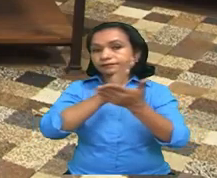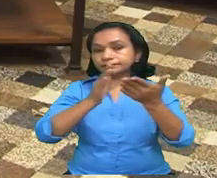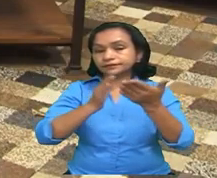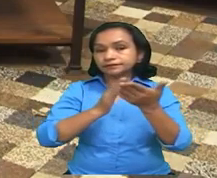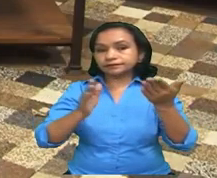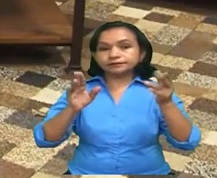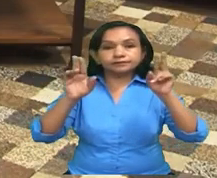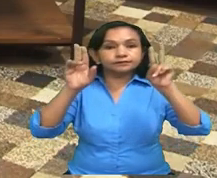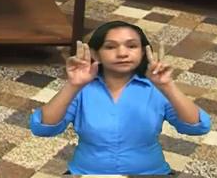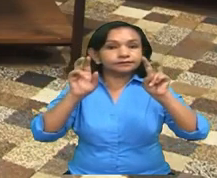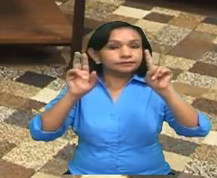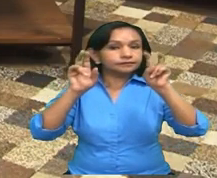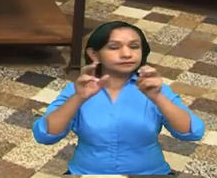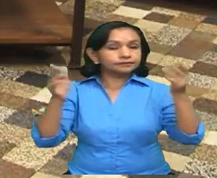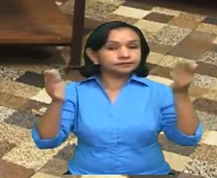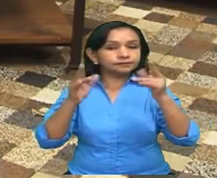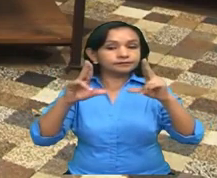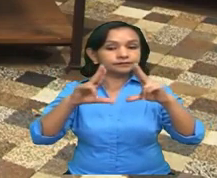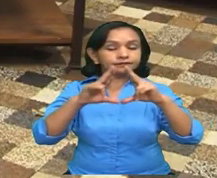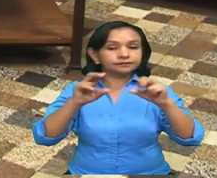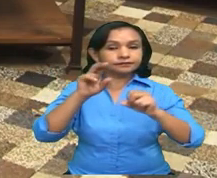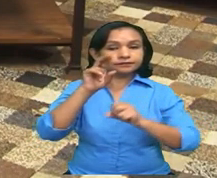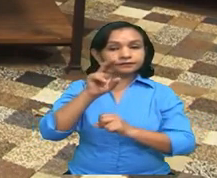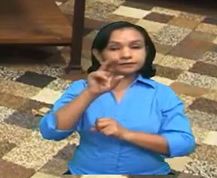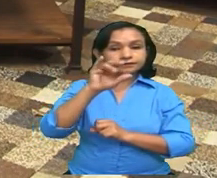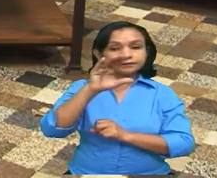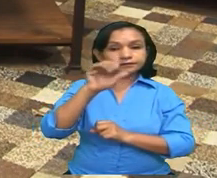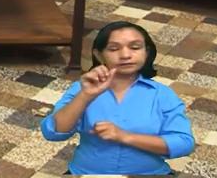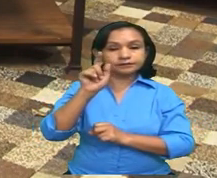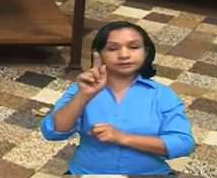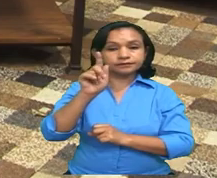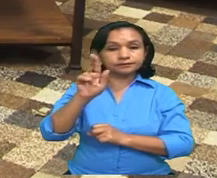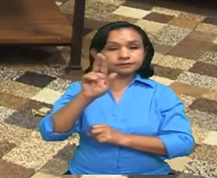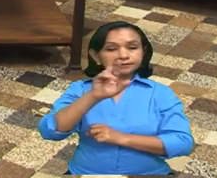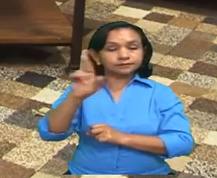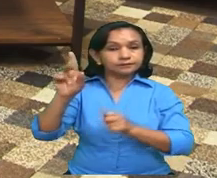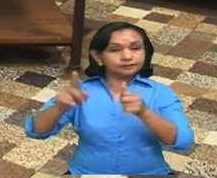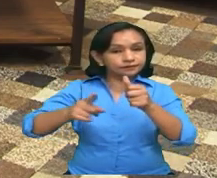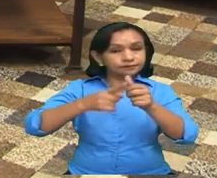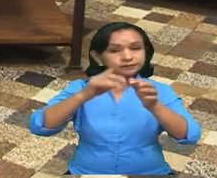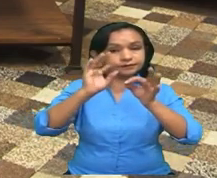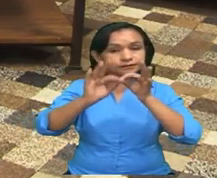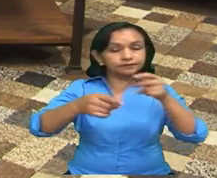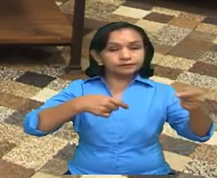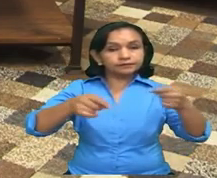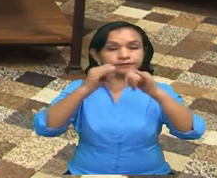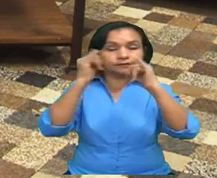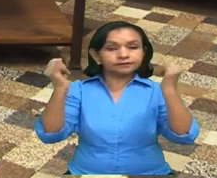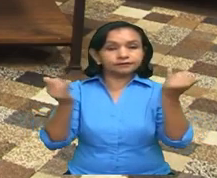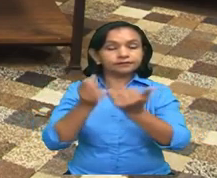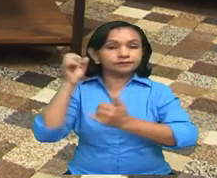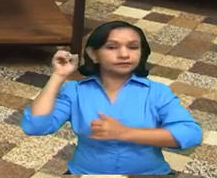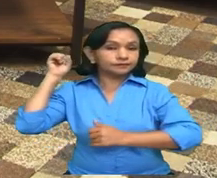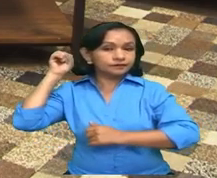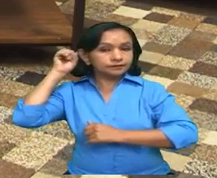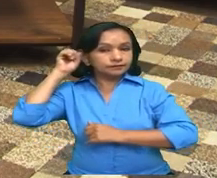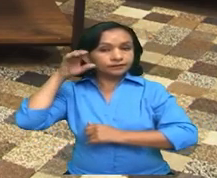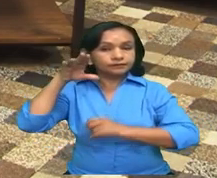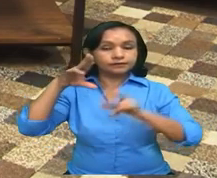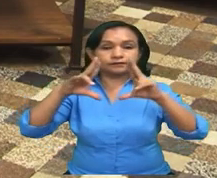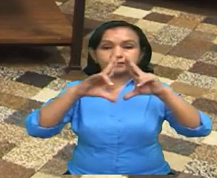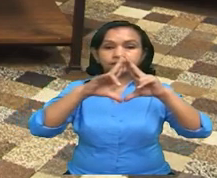en el estudio Mara Stotti, ella es directora de Desarrollo Turístico del Instituto Nicaragüense de Turismo, quien nos ha estado